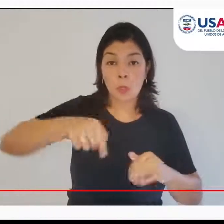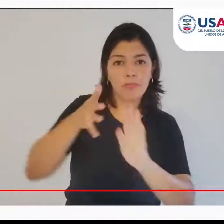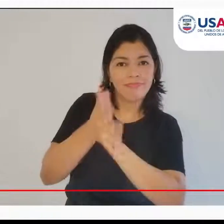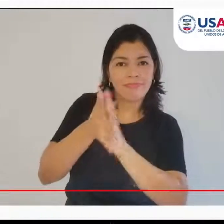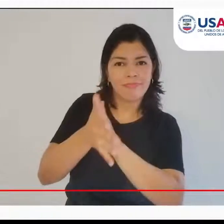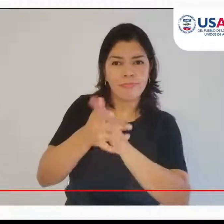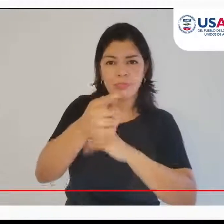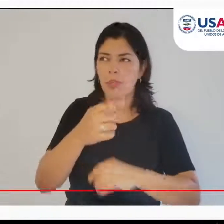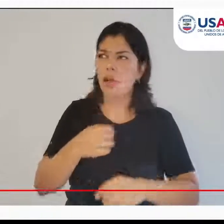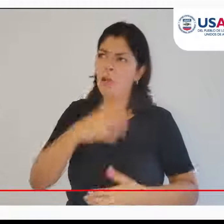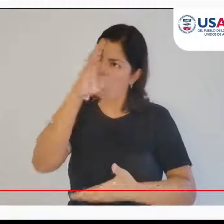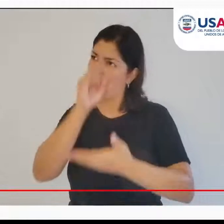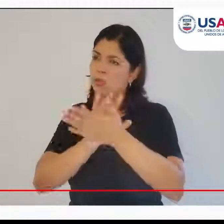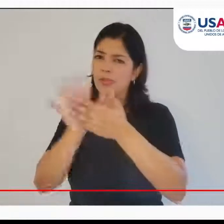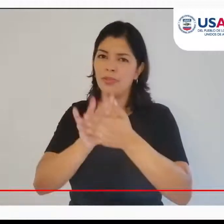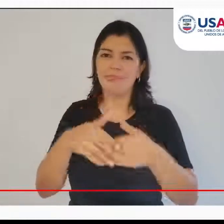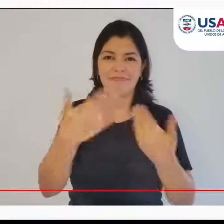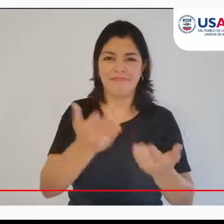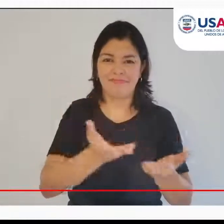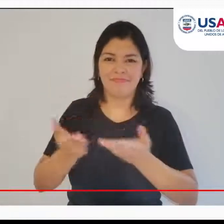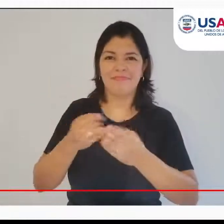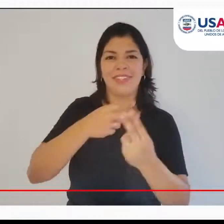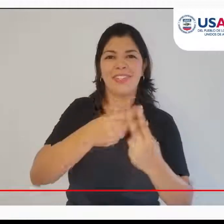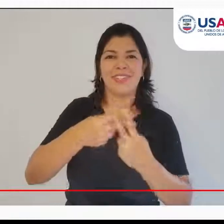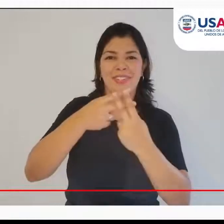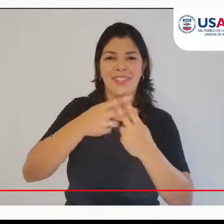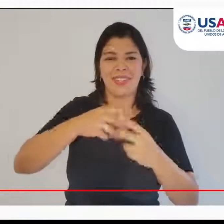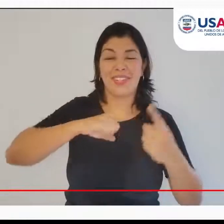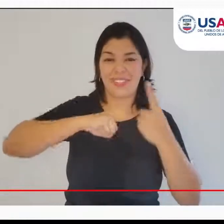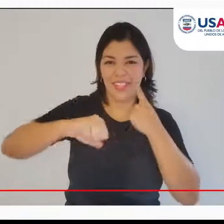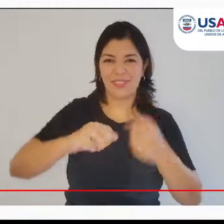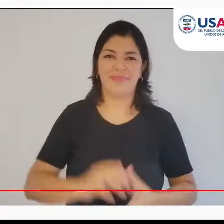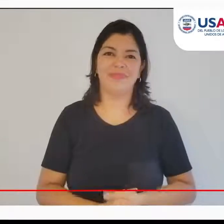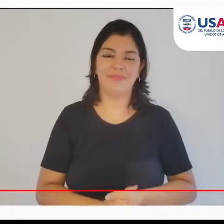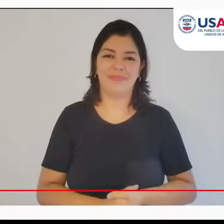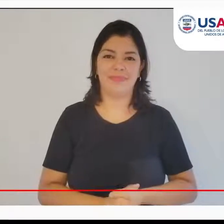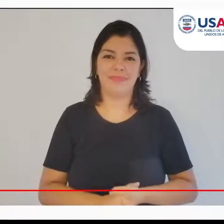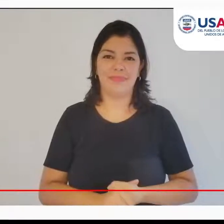les pareció esta historia, la pueden hacer comentando con el numeral en la jugada con los derechos.